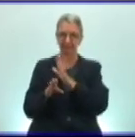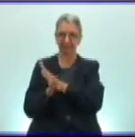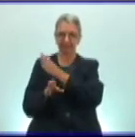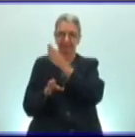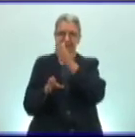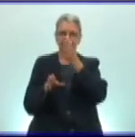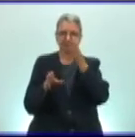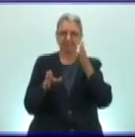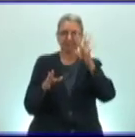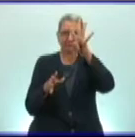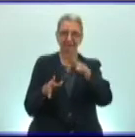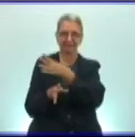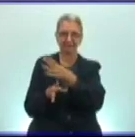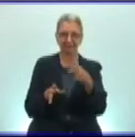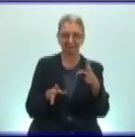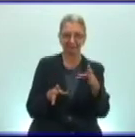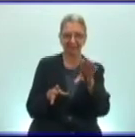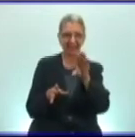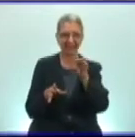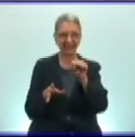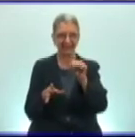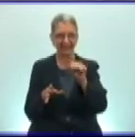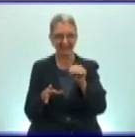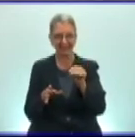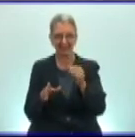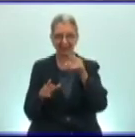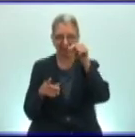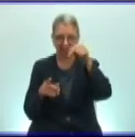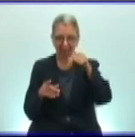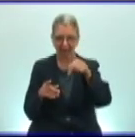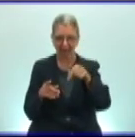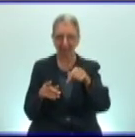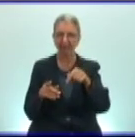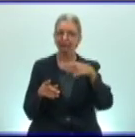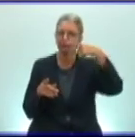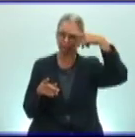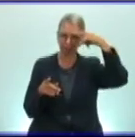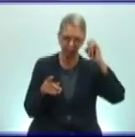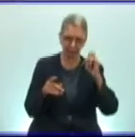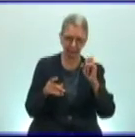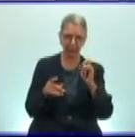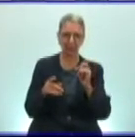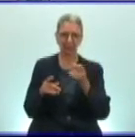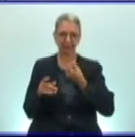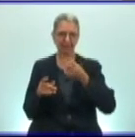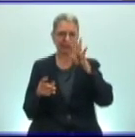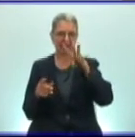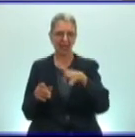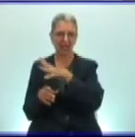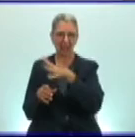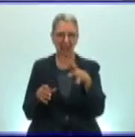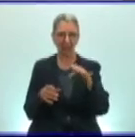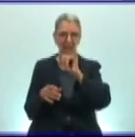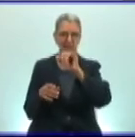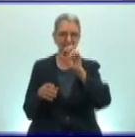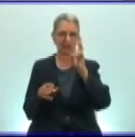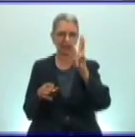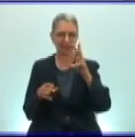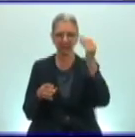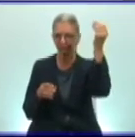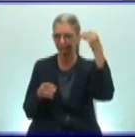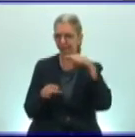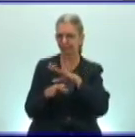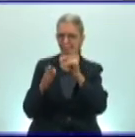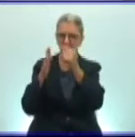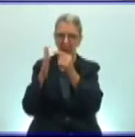tabla periódica. Él decía ante la comunidad científica: Sí, claro, mi tabla ordenó los 63 elementos conocidos.